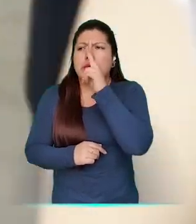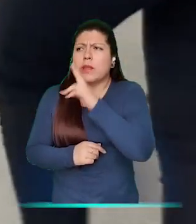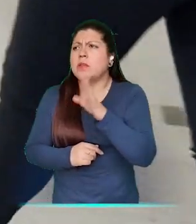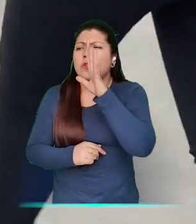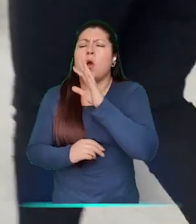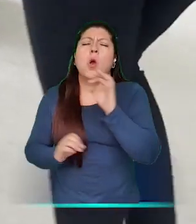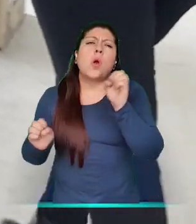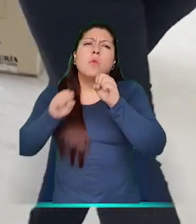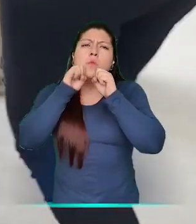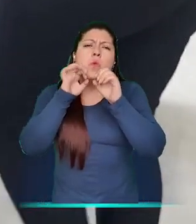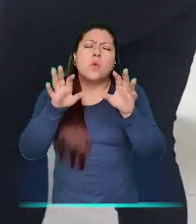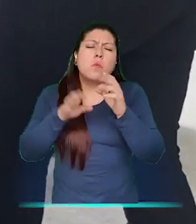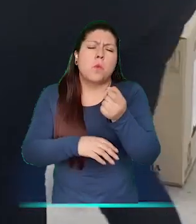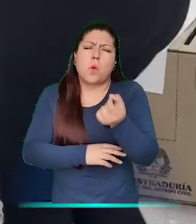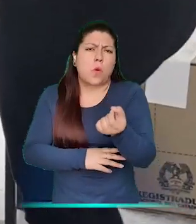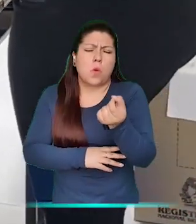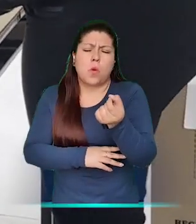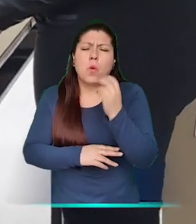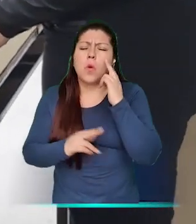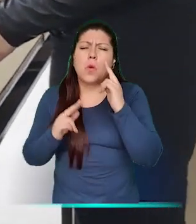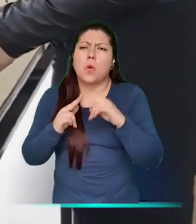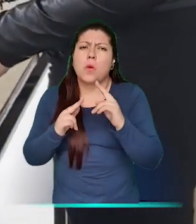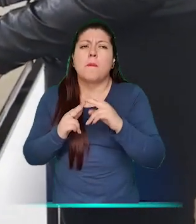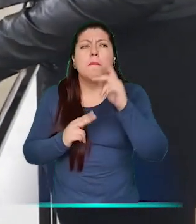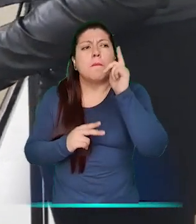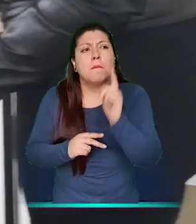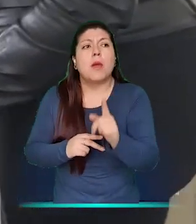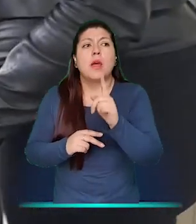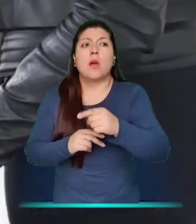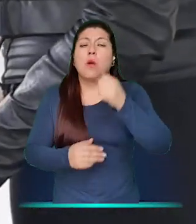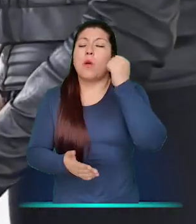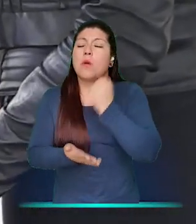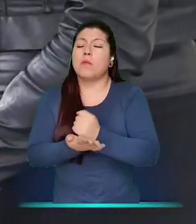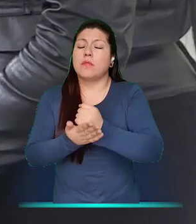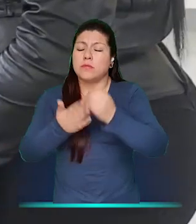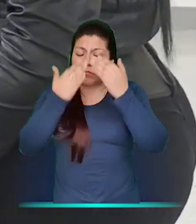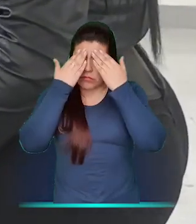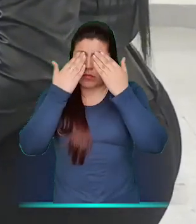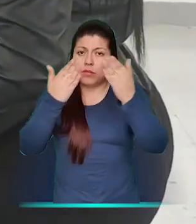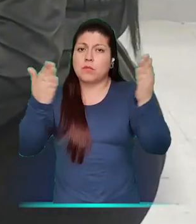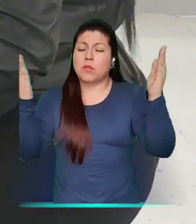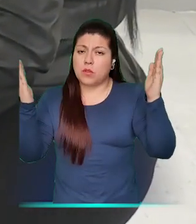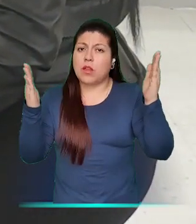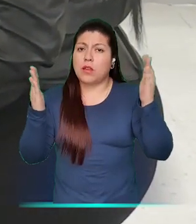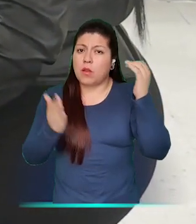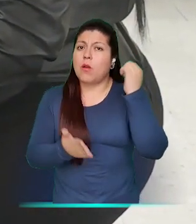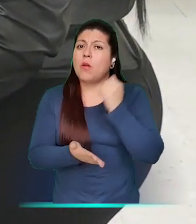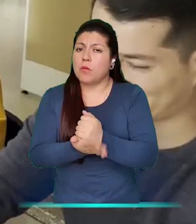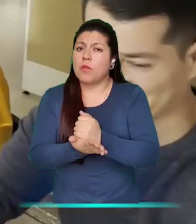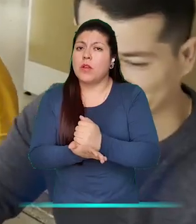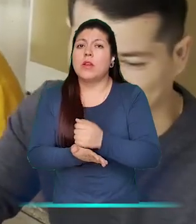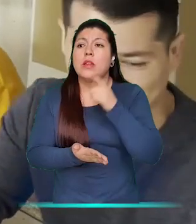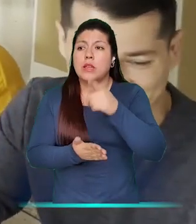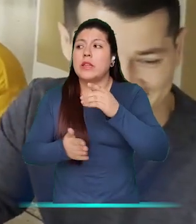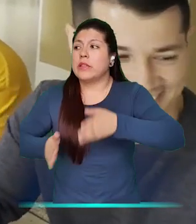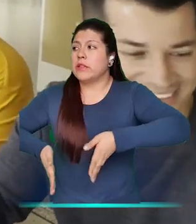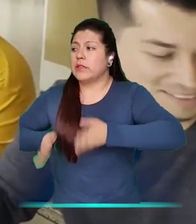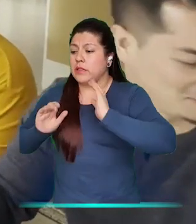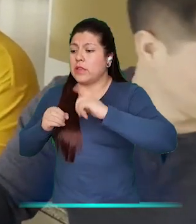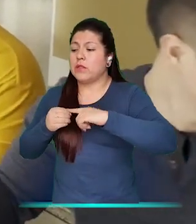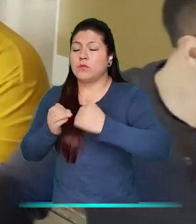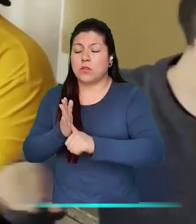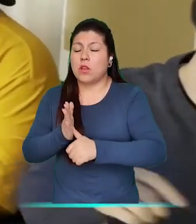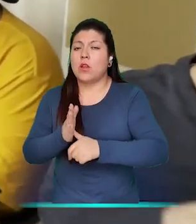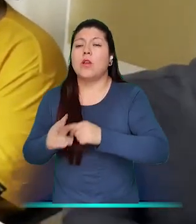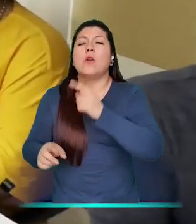o popular, realmente es una obligación democrática y por lo tanto la registraduría está cumpliendo con